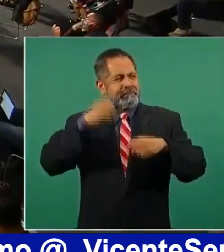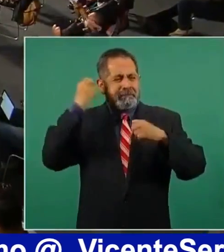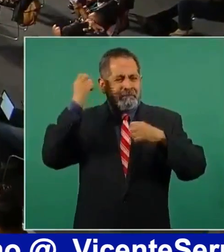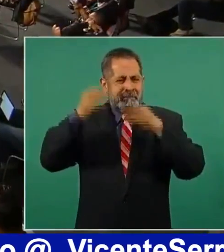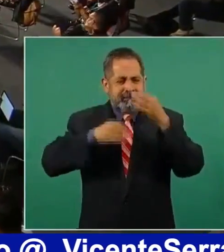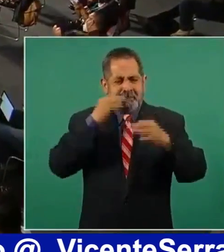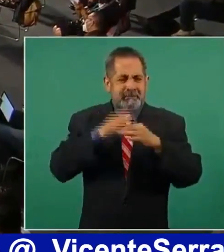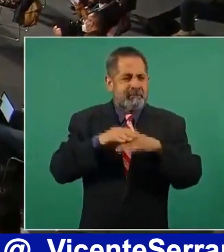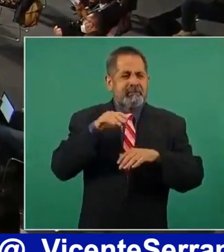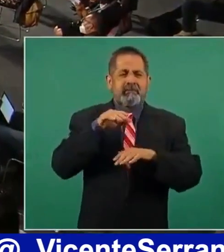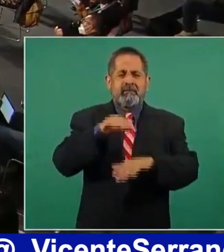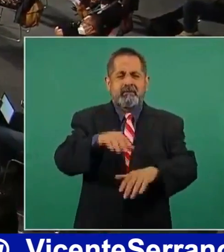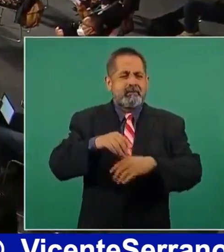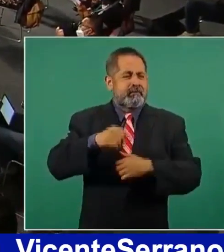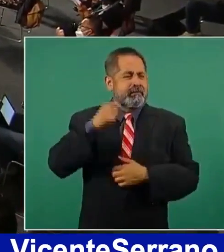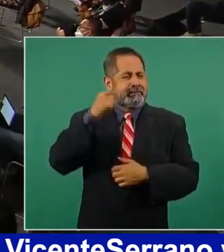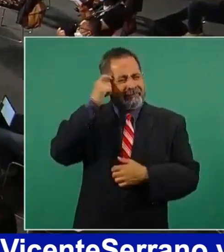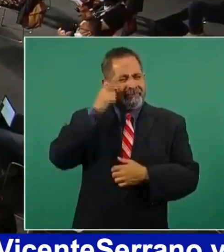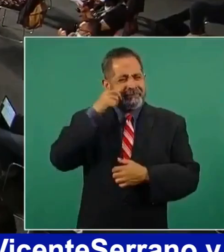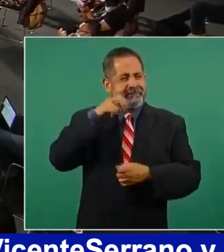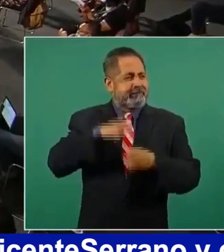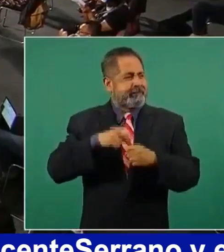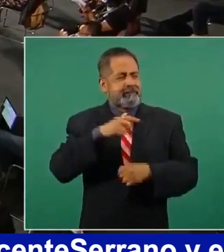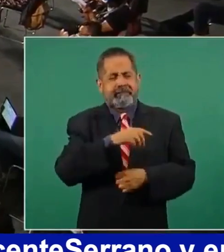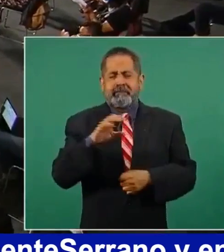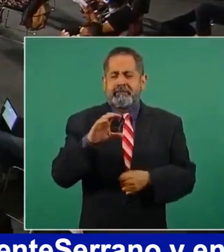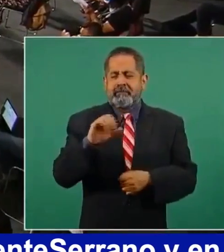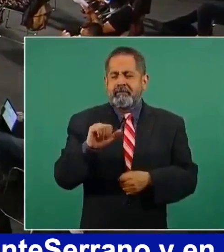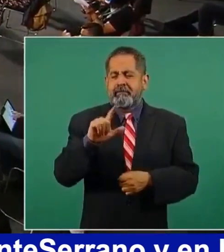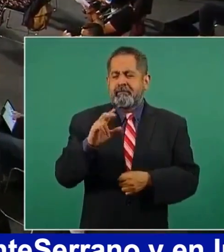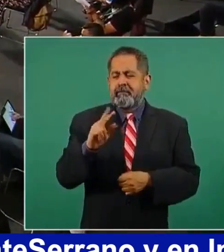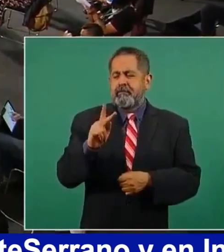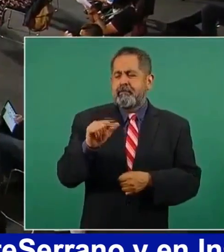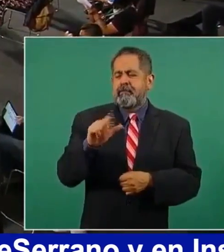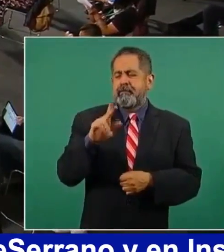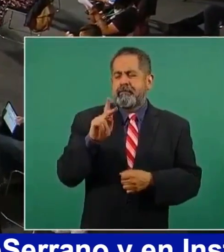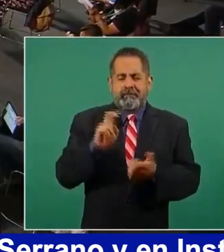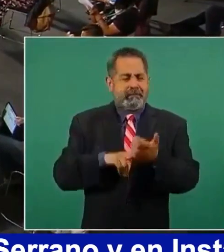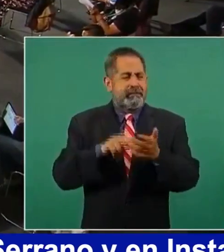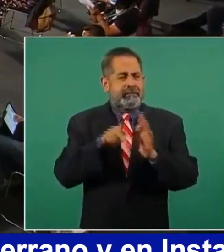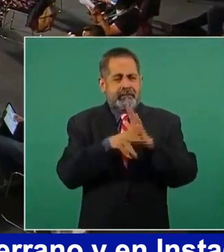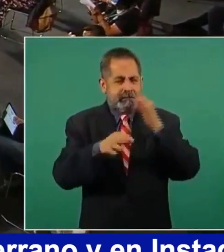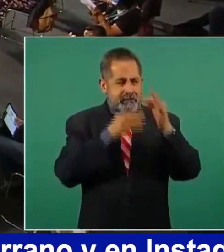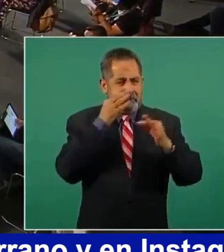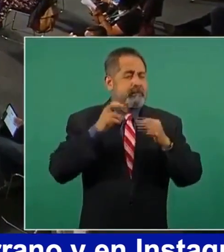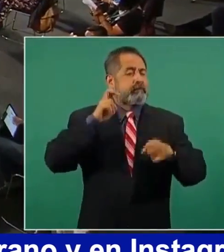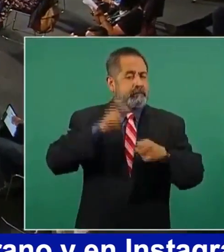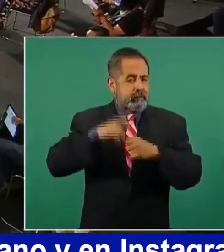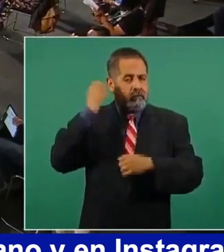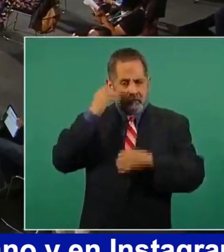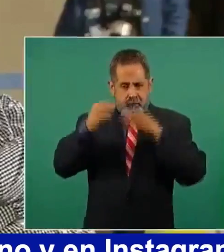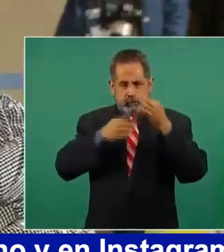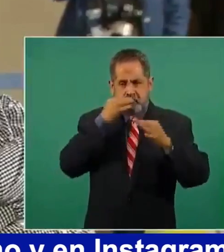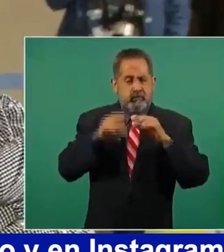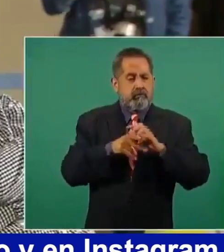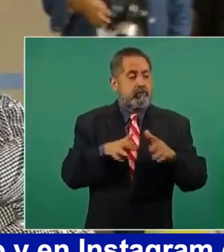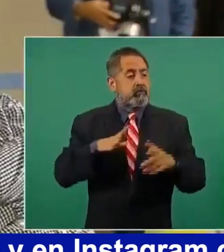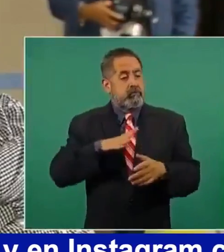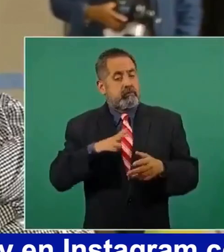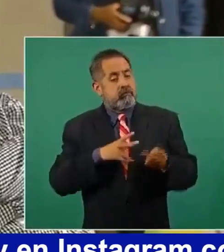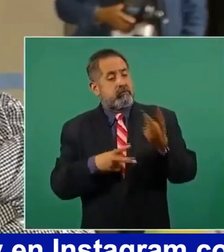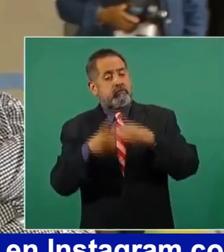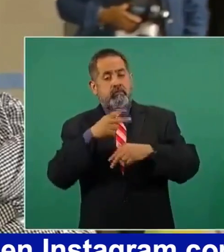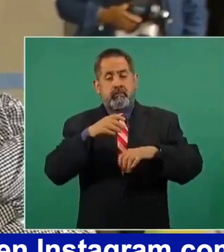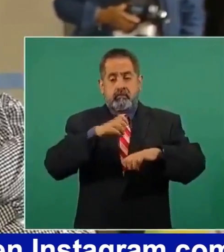el convento de Calpulalpan, y antes hubo una conferencia de prensa en la ciudad de Oaxaca, estuvo presente